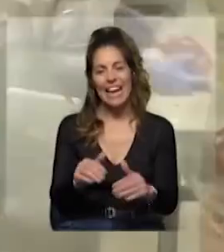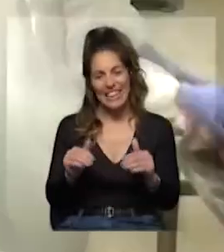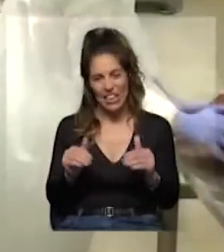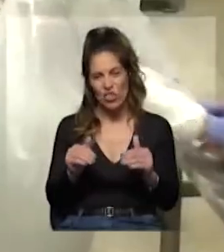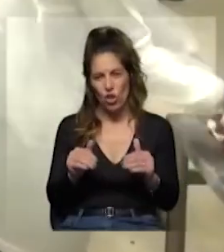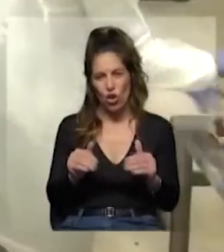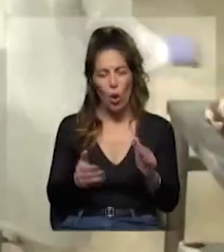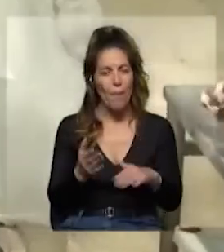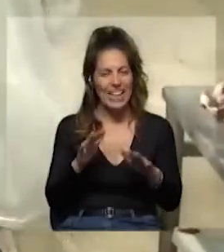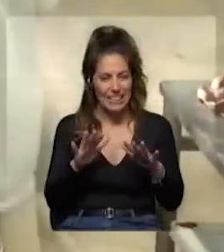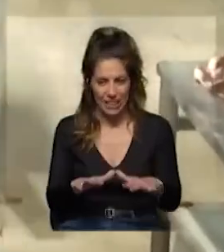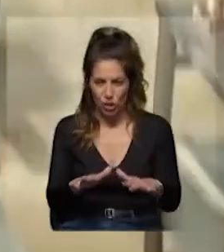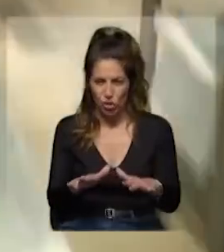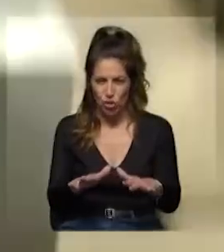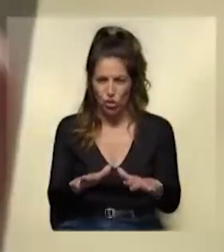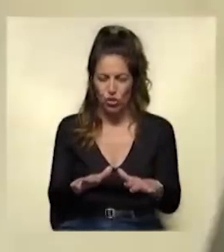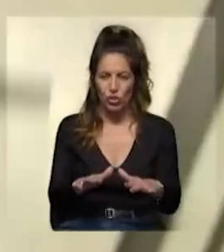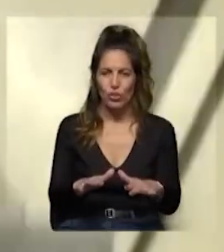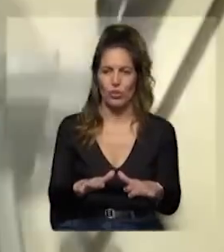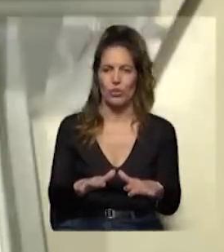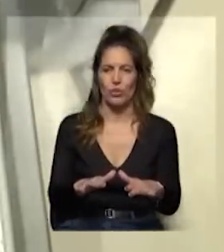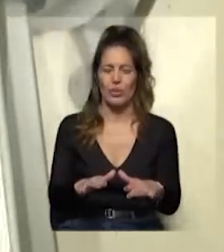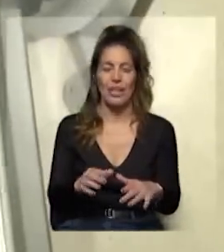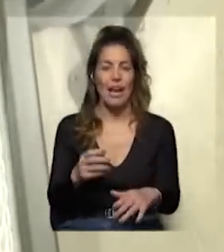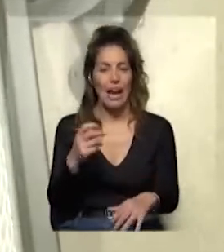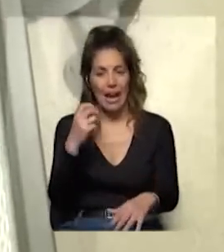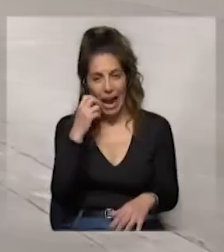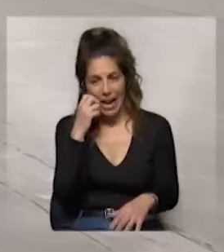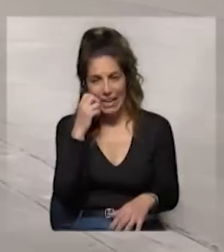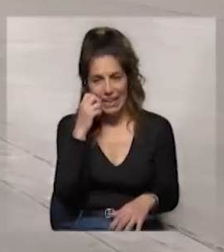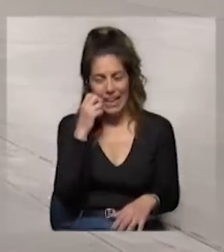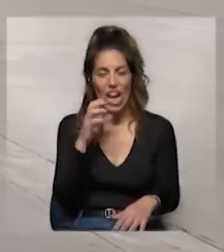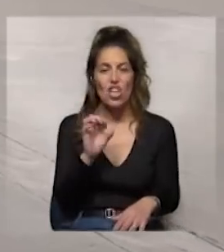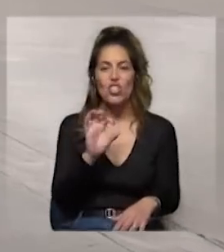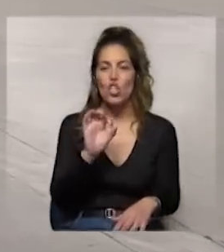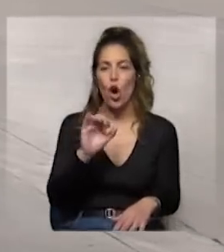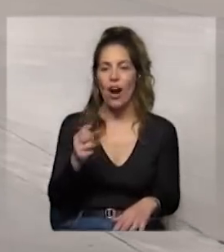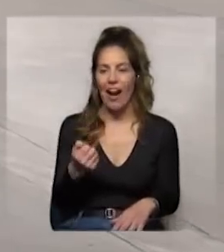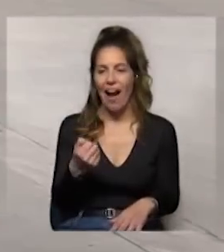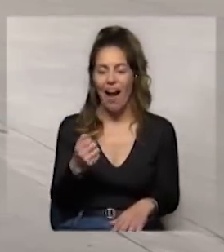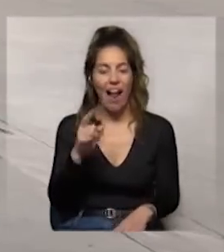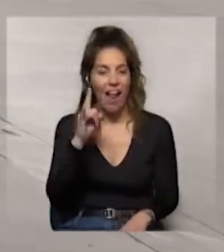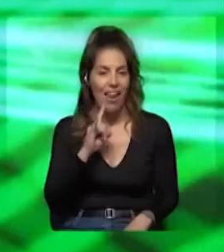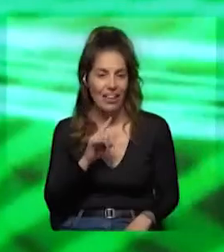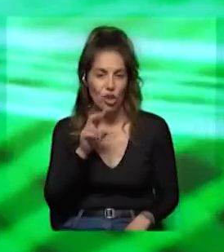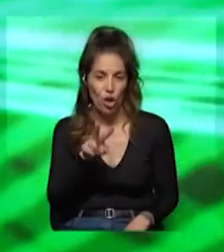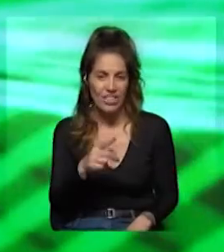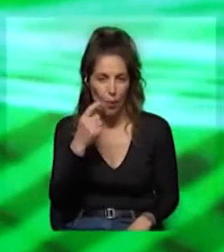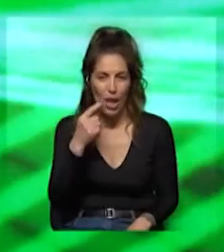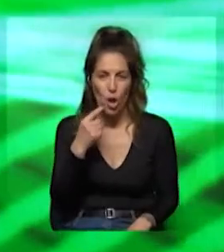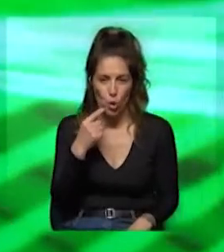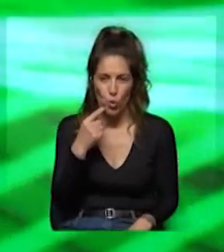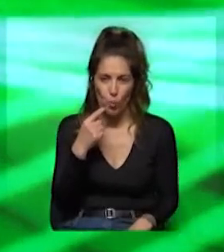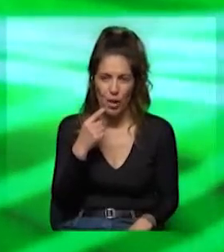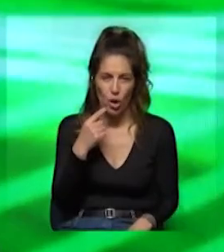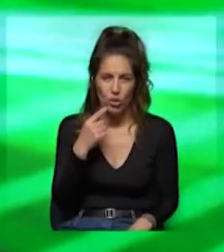que están más quietos bueno eh carnes soja y lácteos son los que se ven en los números este